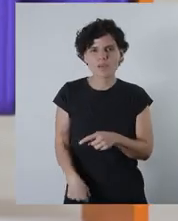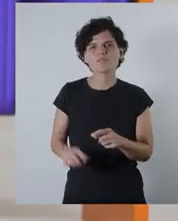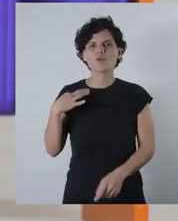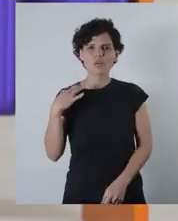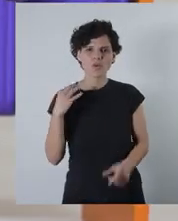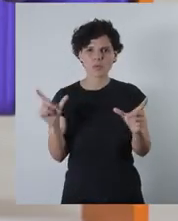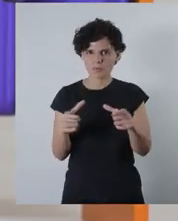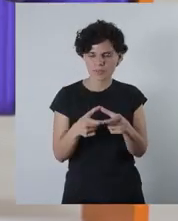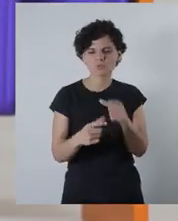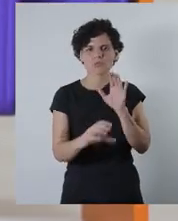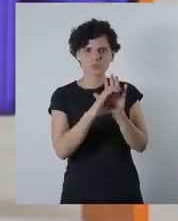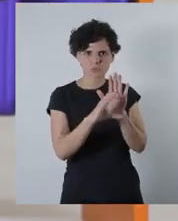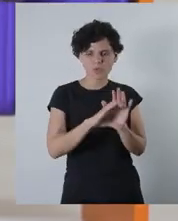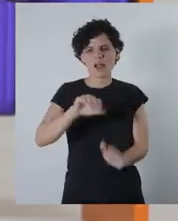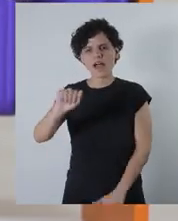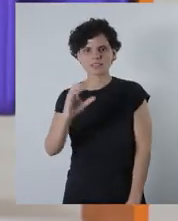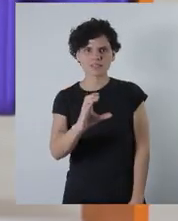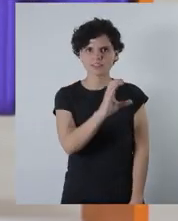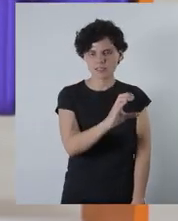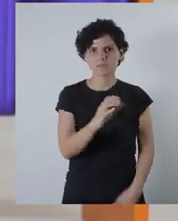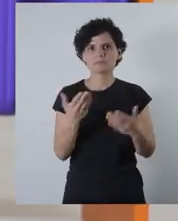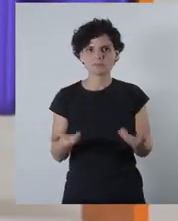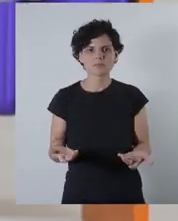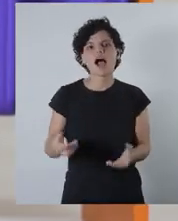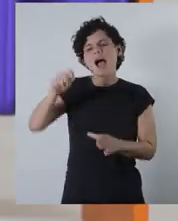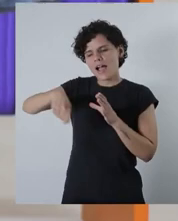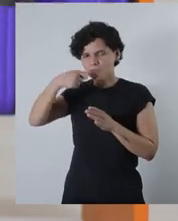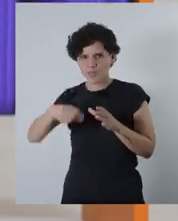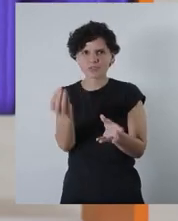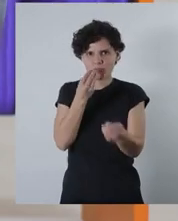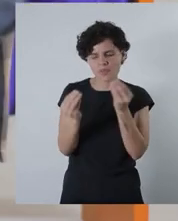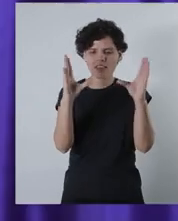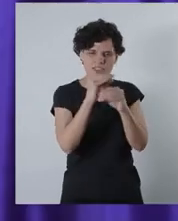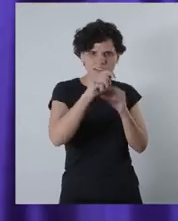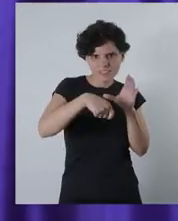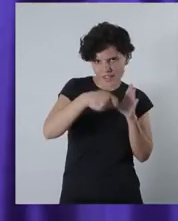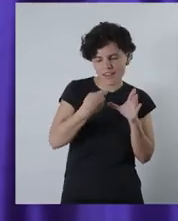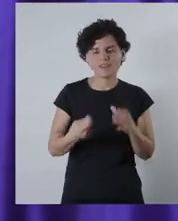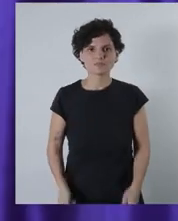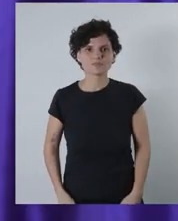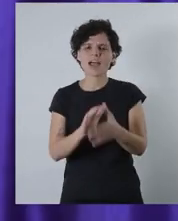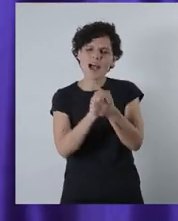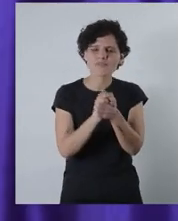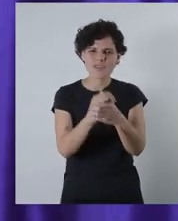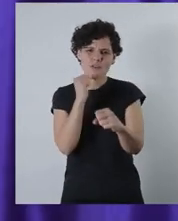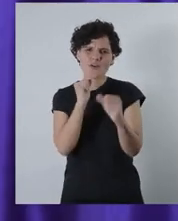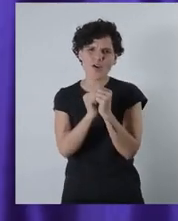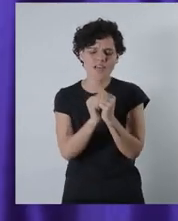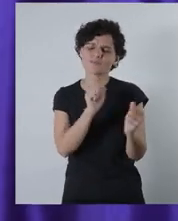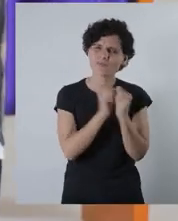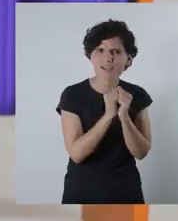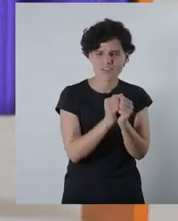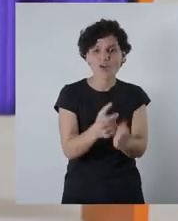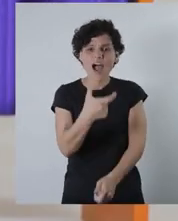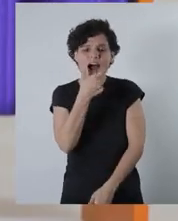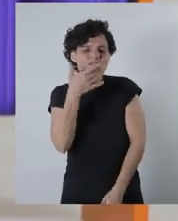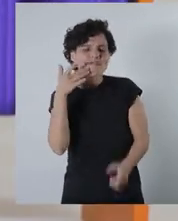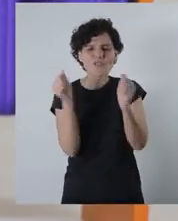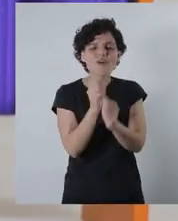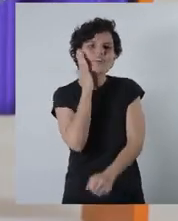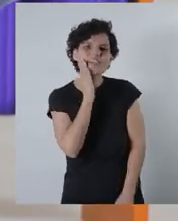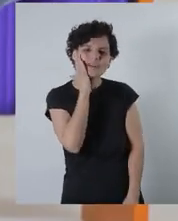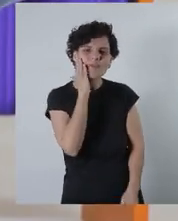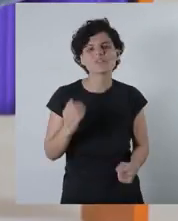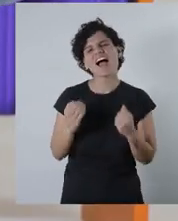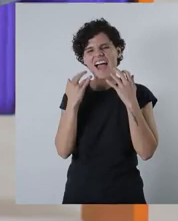Apruebo convención constitucional, ACC. Almuerzo, comida, cena. Amigo, colega, compañero. Alfajor con